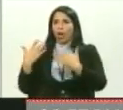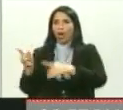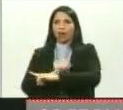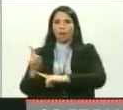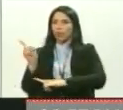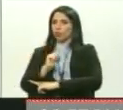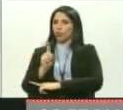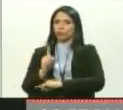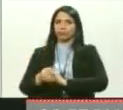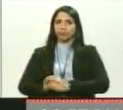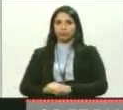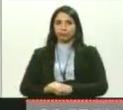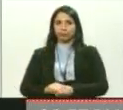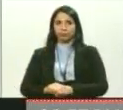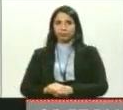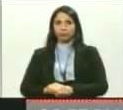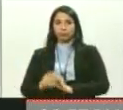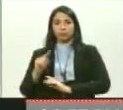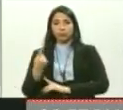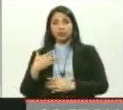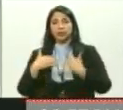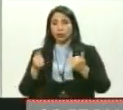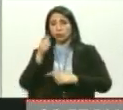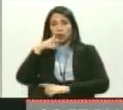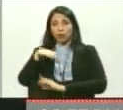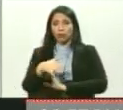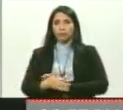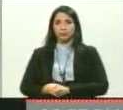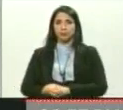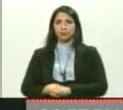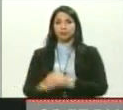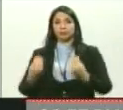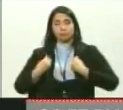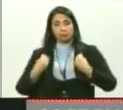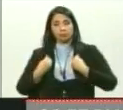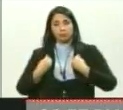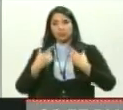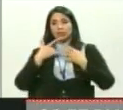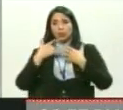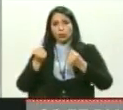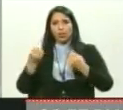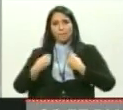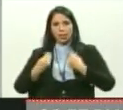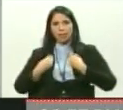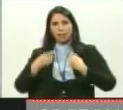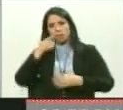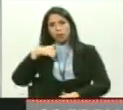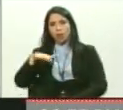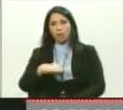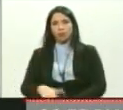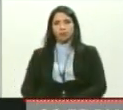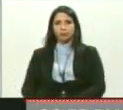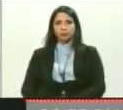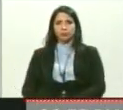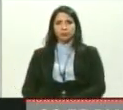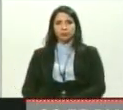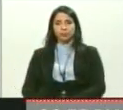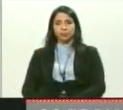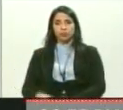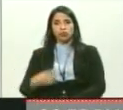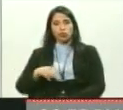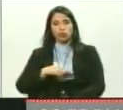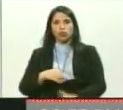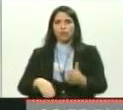No. Primero la salud del pueblo. Primero la vida del pueblo. Primero la seguridad y la vida del pueblo. Uh-huh. Y así lo que vamos a hacer